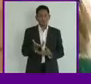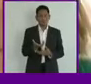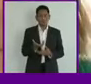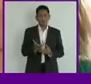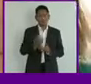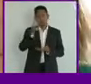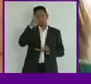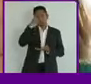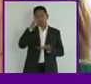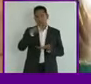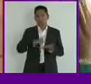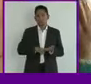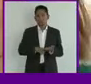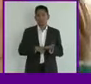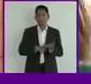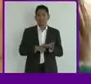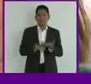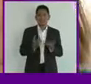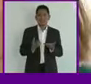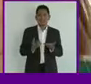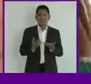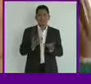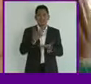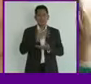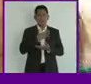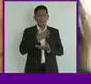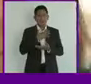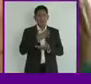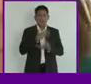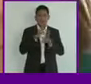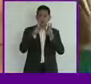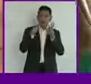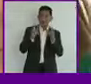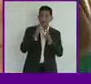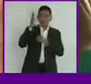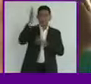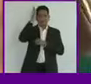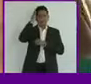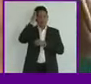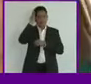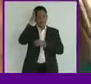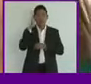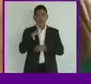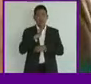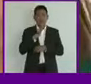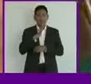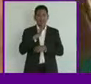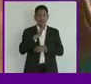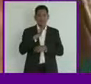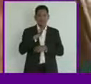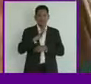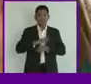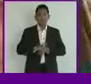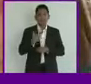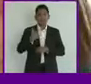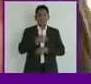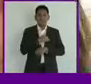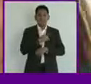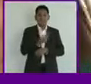mucho, en temáticas que me parece que son muy, mucho, muy importantes y en las que creo y me preocupa que tengamos el espacio